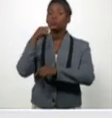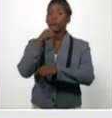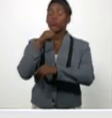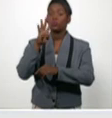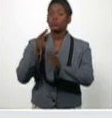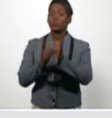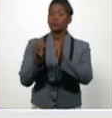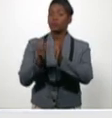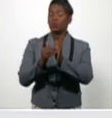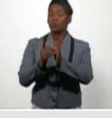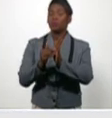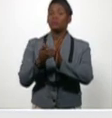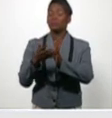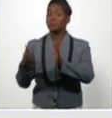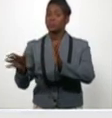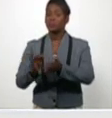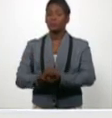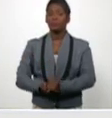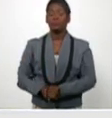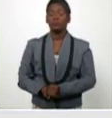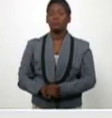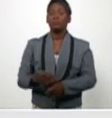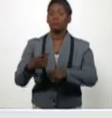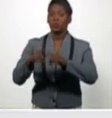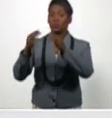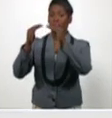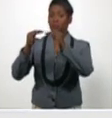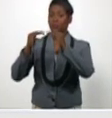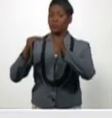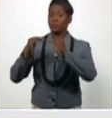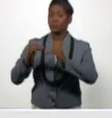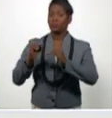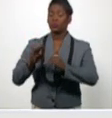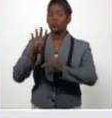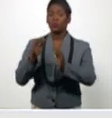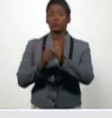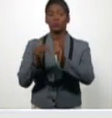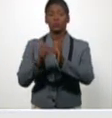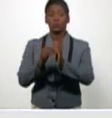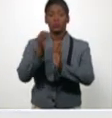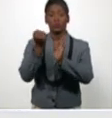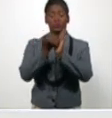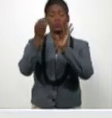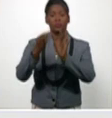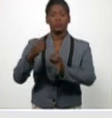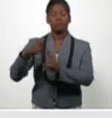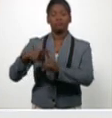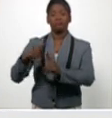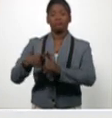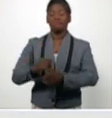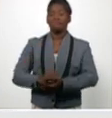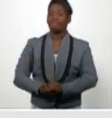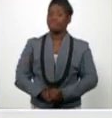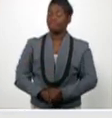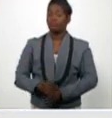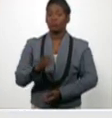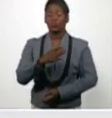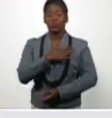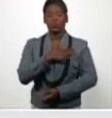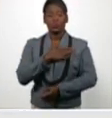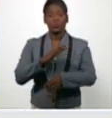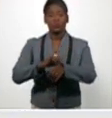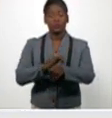4.125.000 y el Reino Unido con más de 4 millones de casos confirmados. Por mayor número